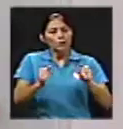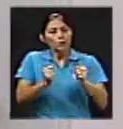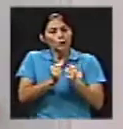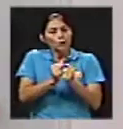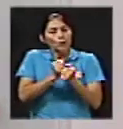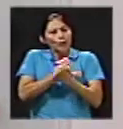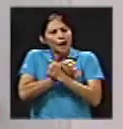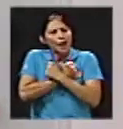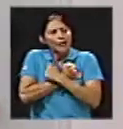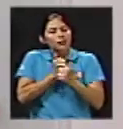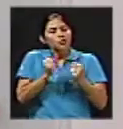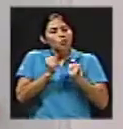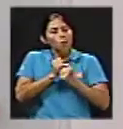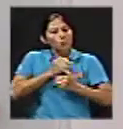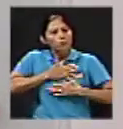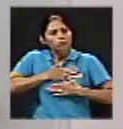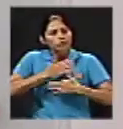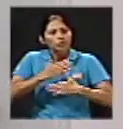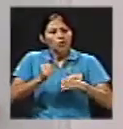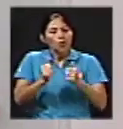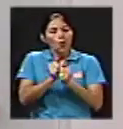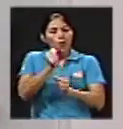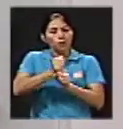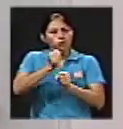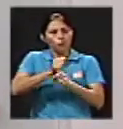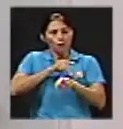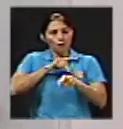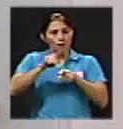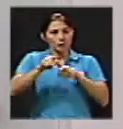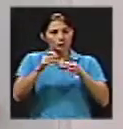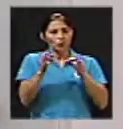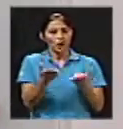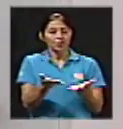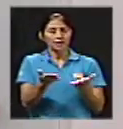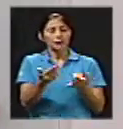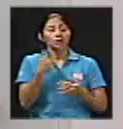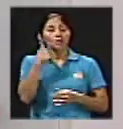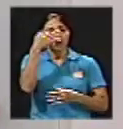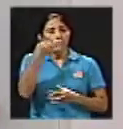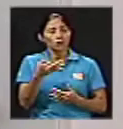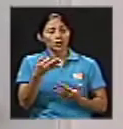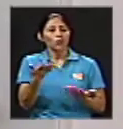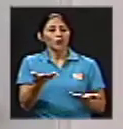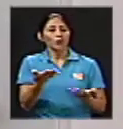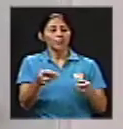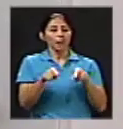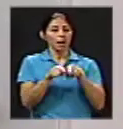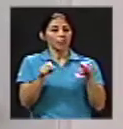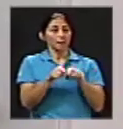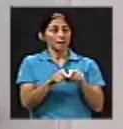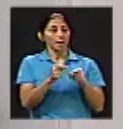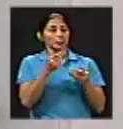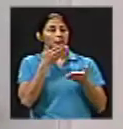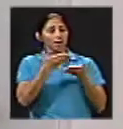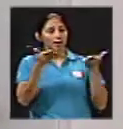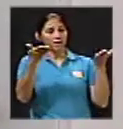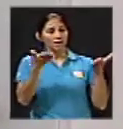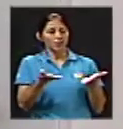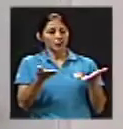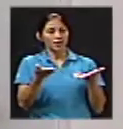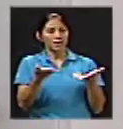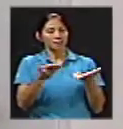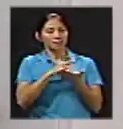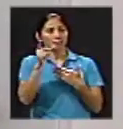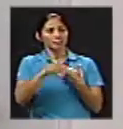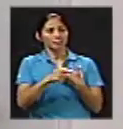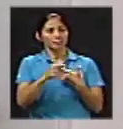devoción, con profesionalismo. Y yo creo que, además de darle la bienvenida al programa, yo